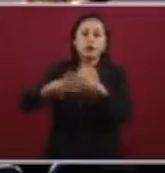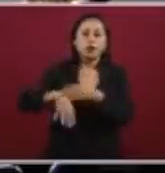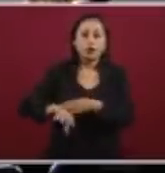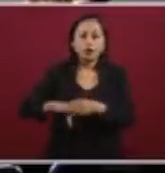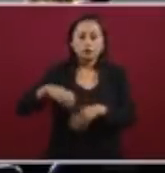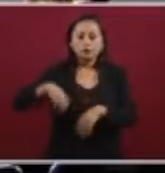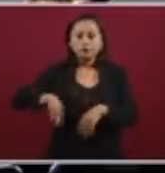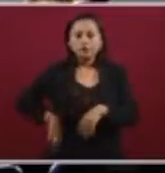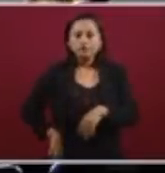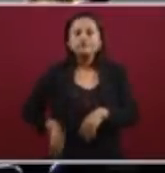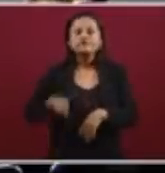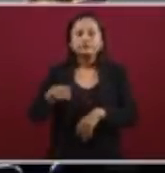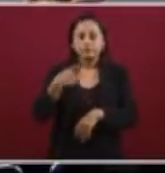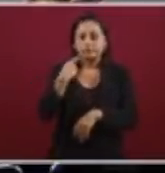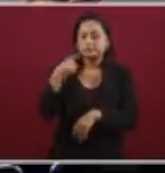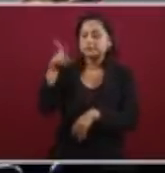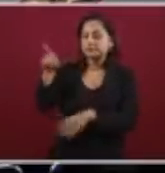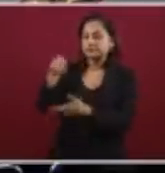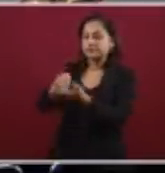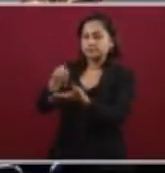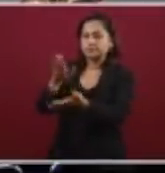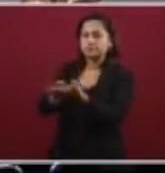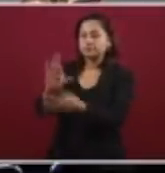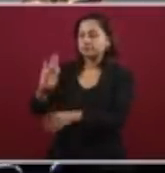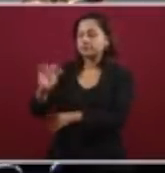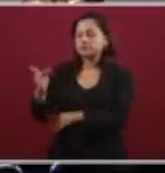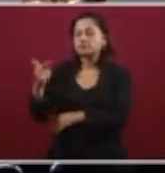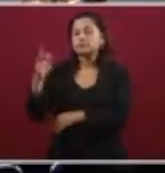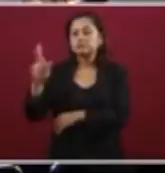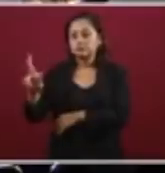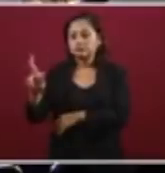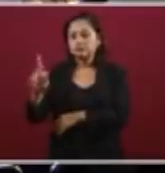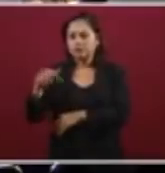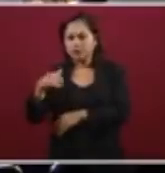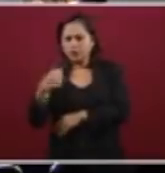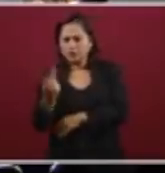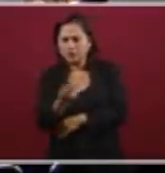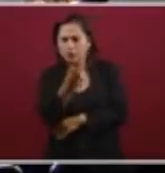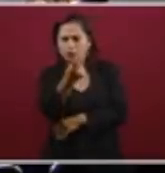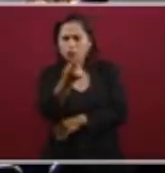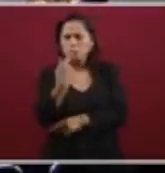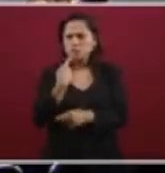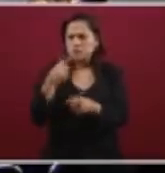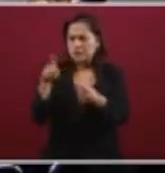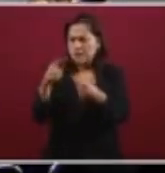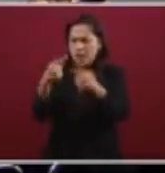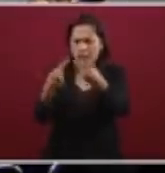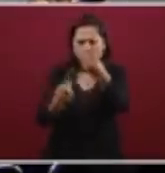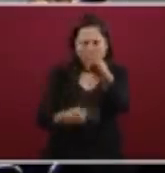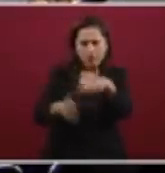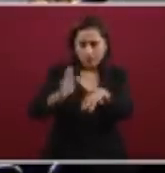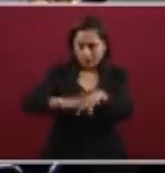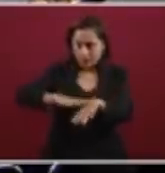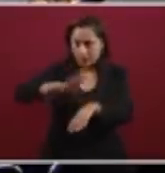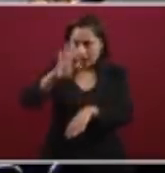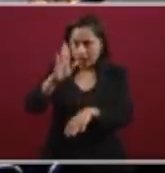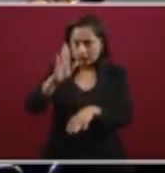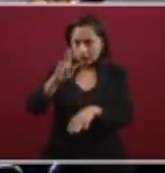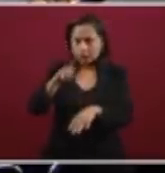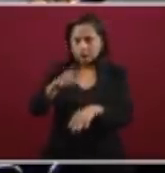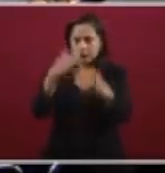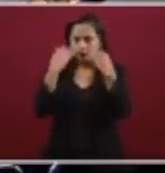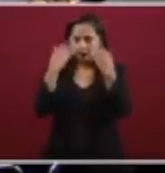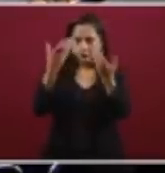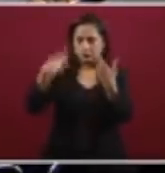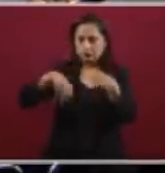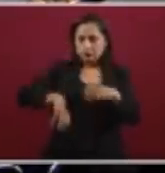fiscalía aparte de éstas tienen más demandas en relación a estos desvíos sí sí ahí hay denuncias